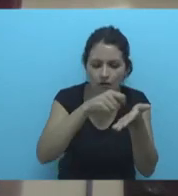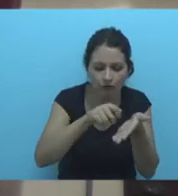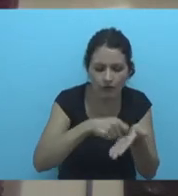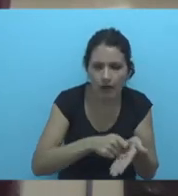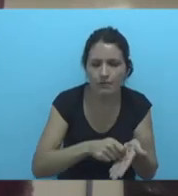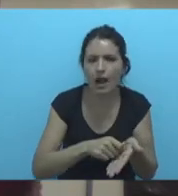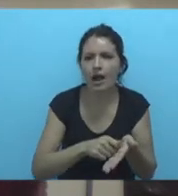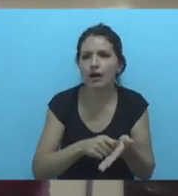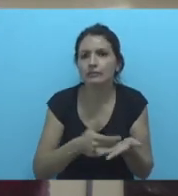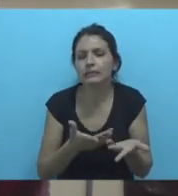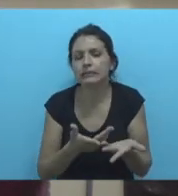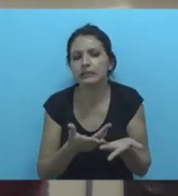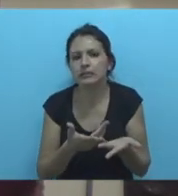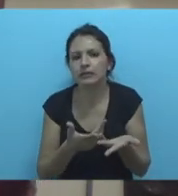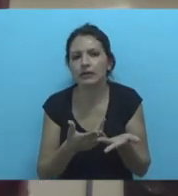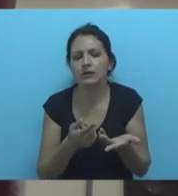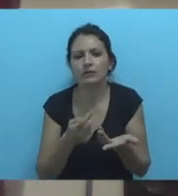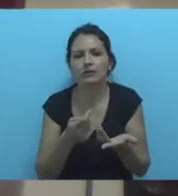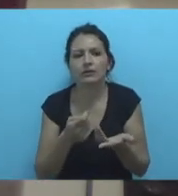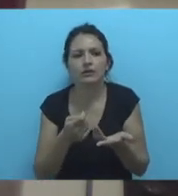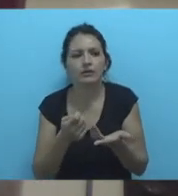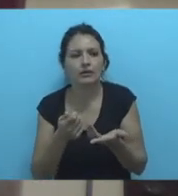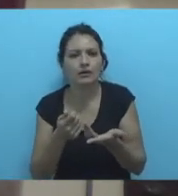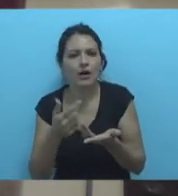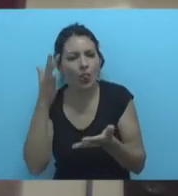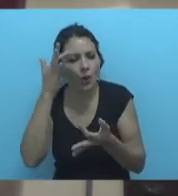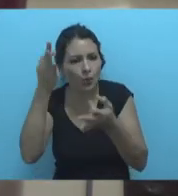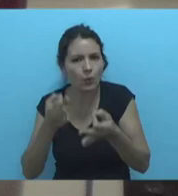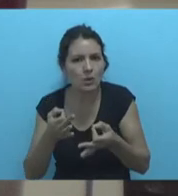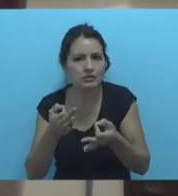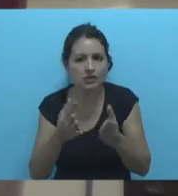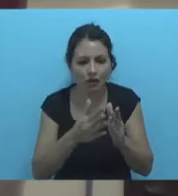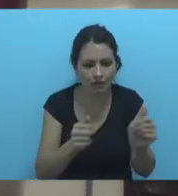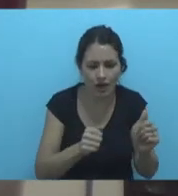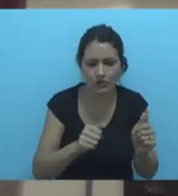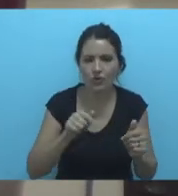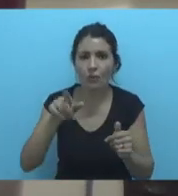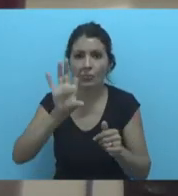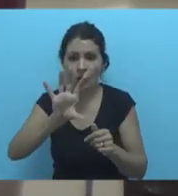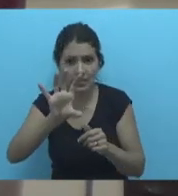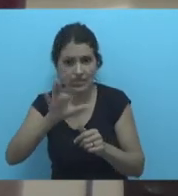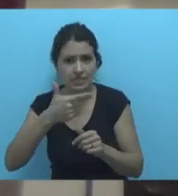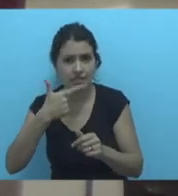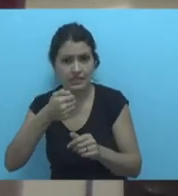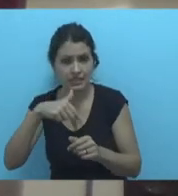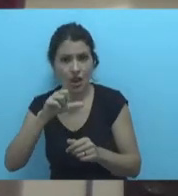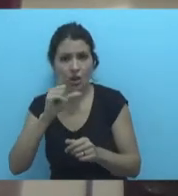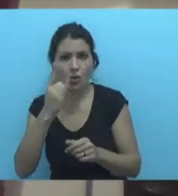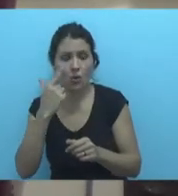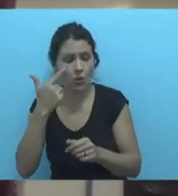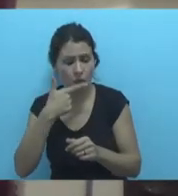enamoró y siguió siendo una causa judicial. Entonces me parece que en el